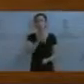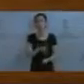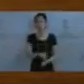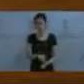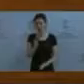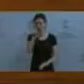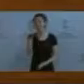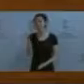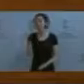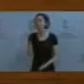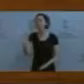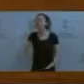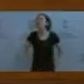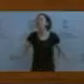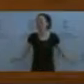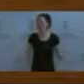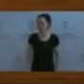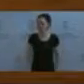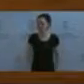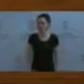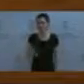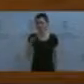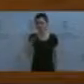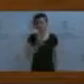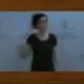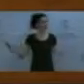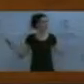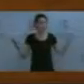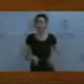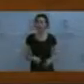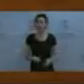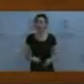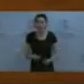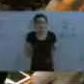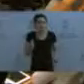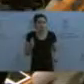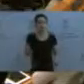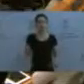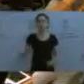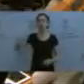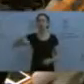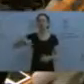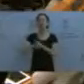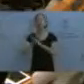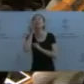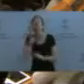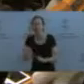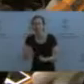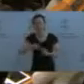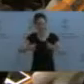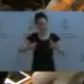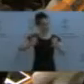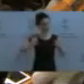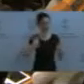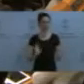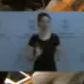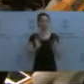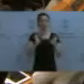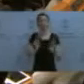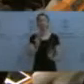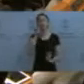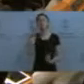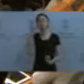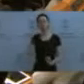vacía. Es una falta de respeto que el presidente de la gestora, que el presidente de todos los